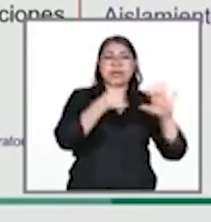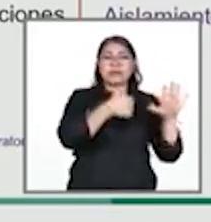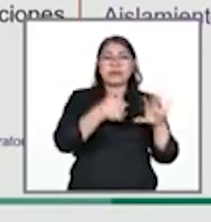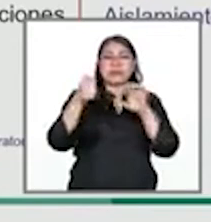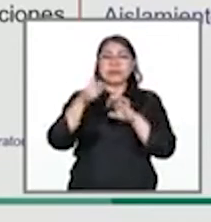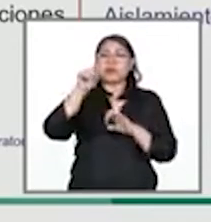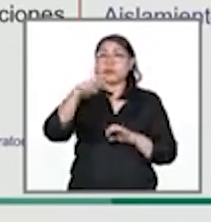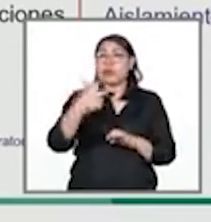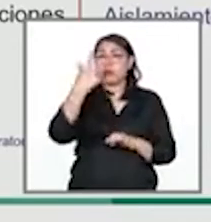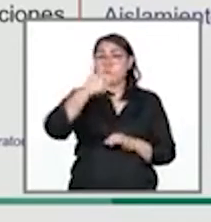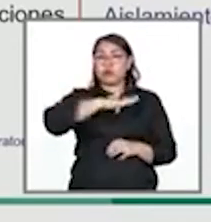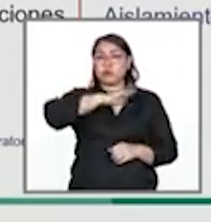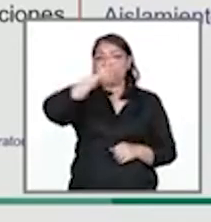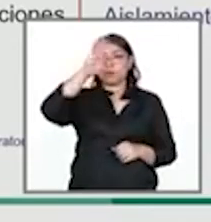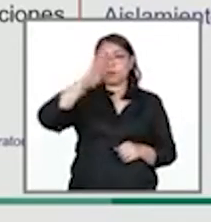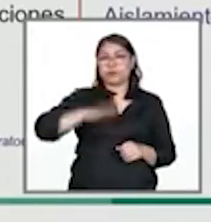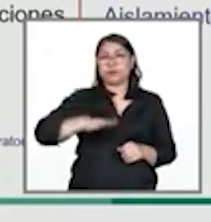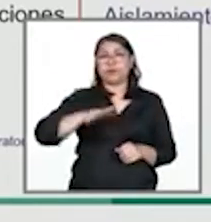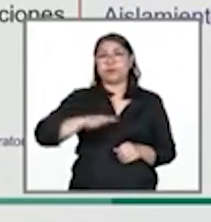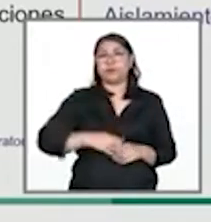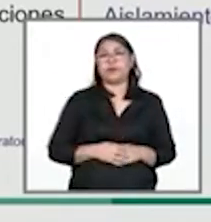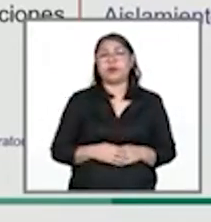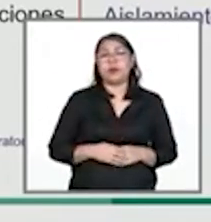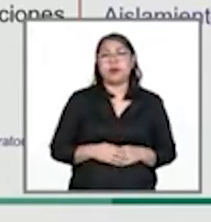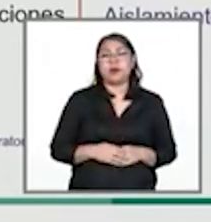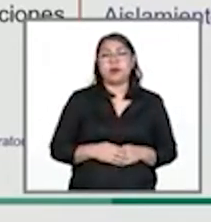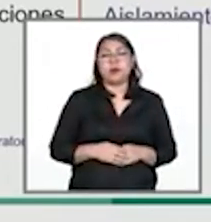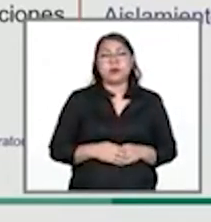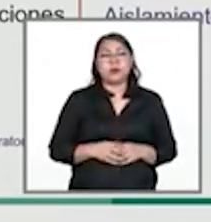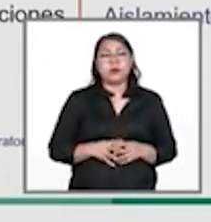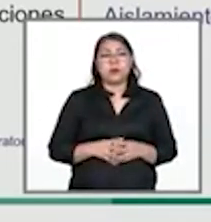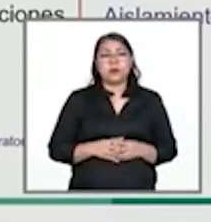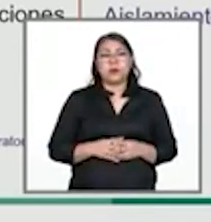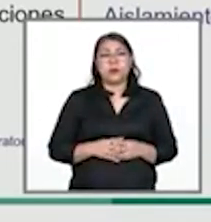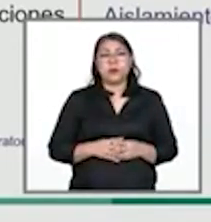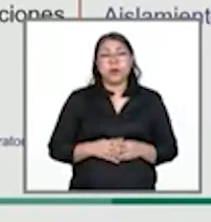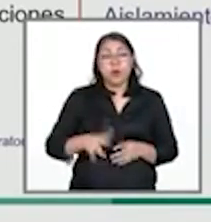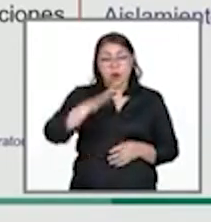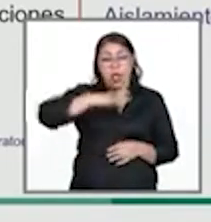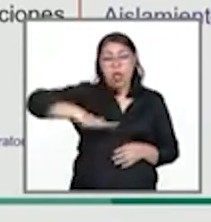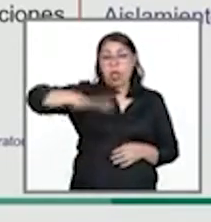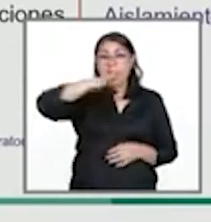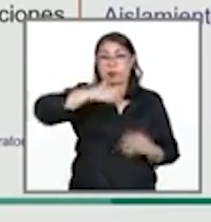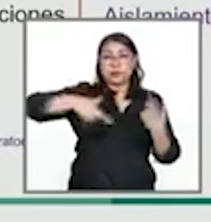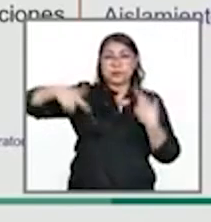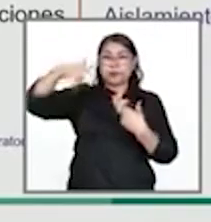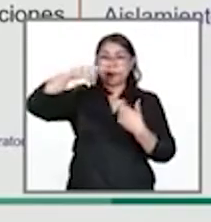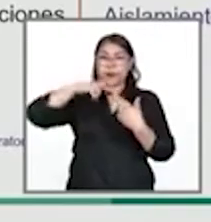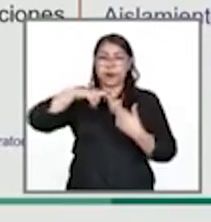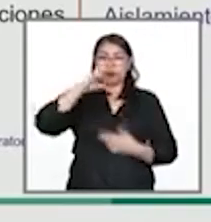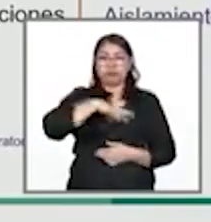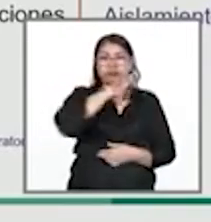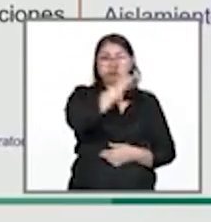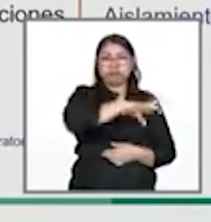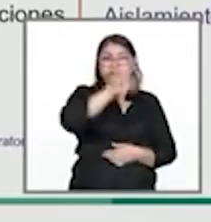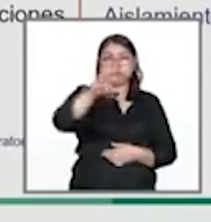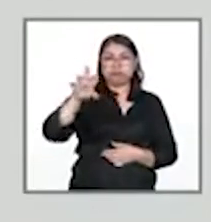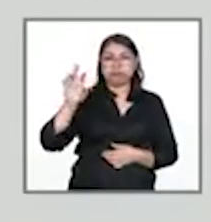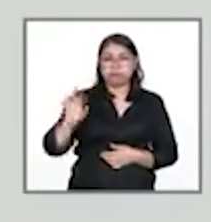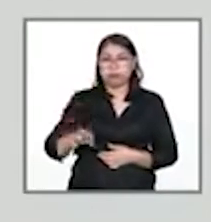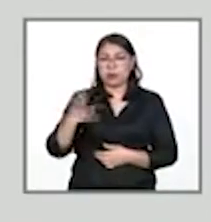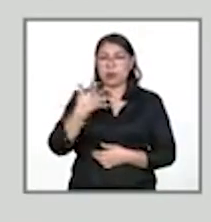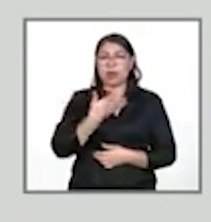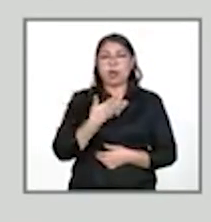1.628 defunciones. Para el panorama jurisdiccional, por jurisdicción